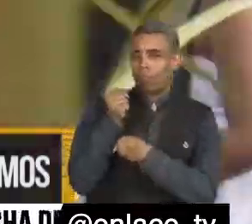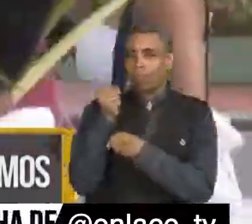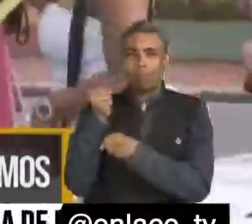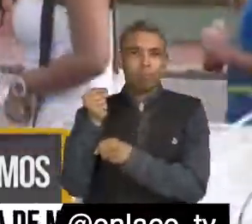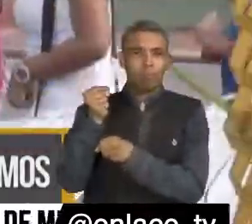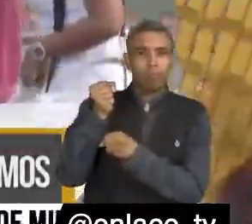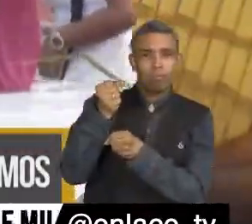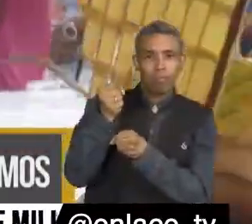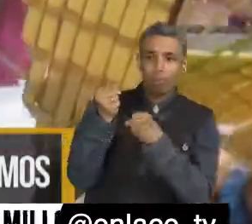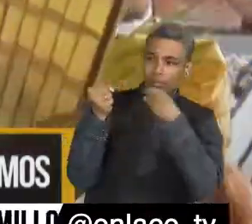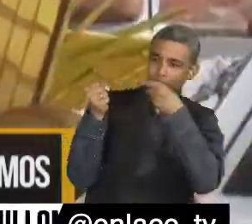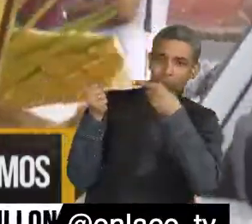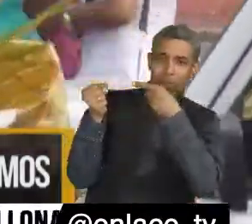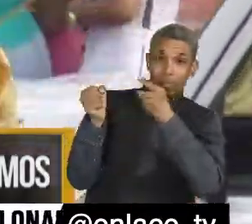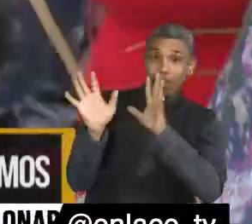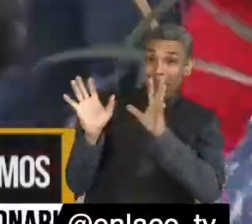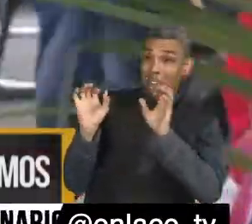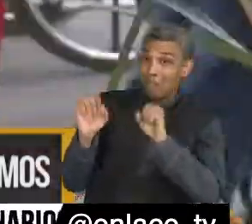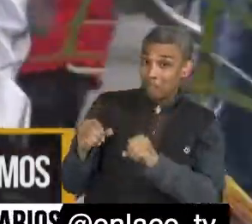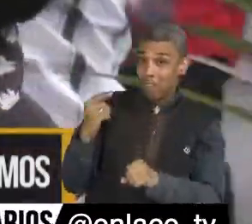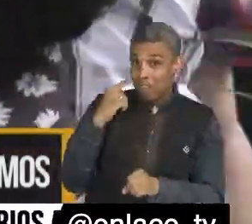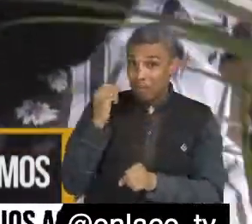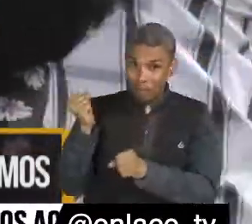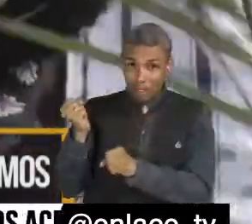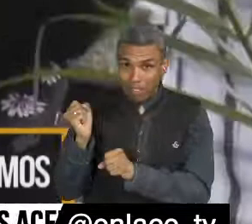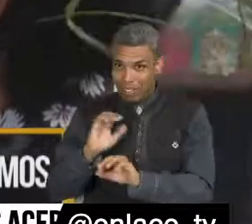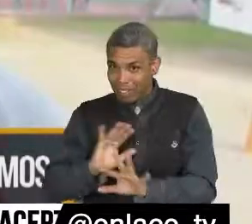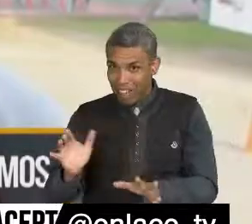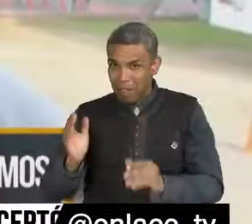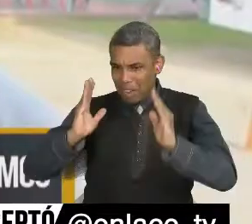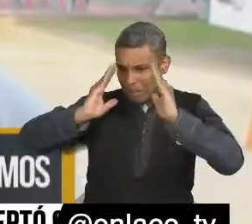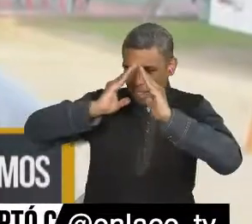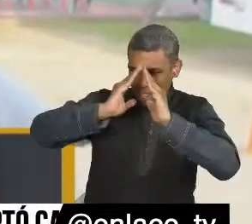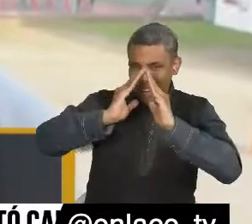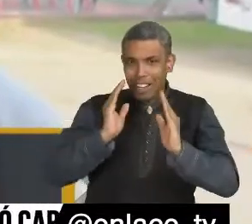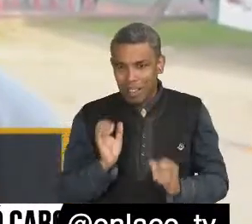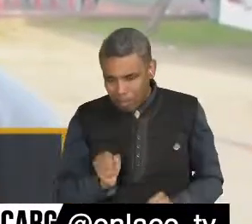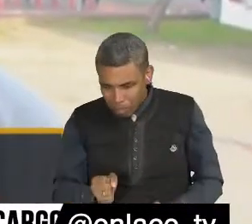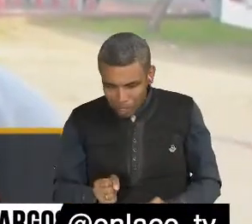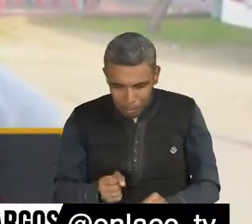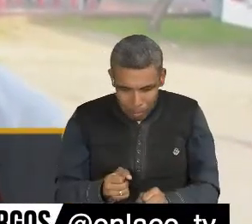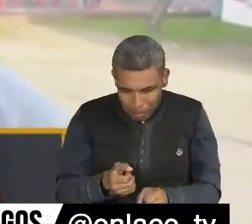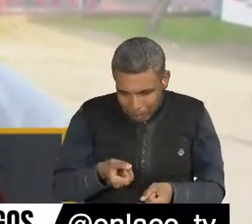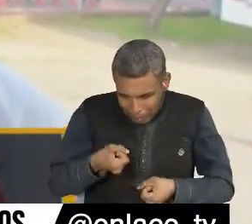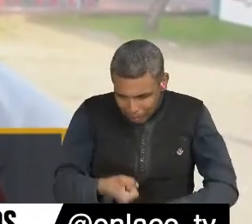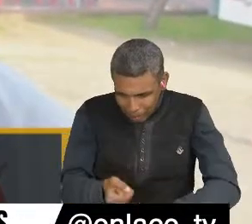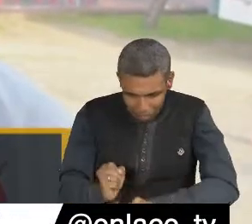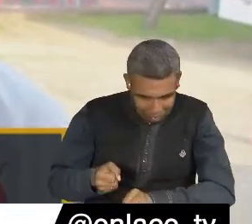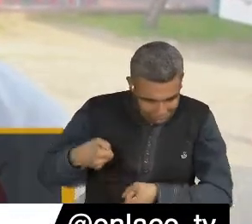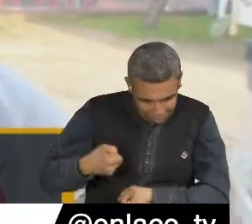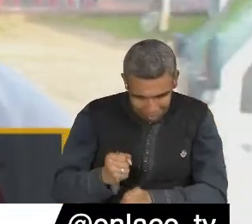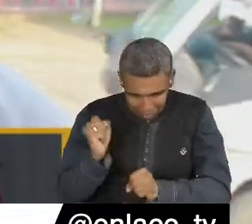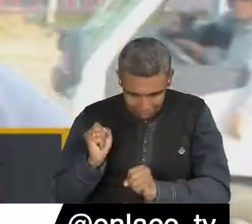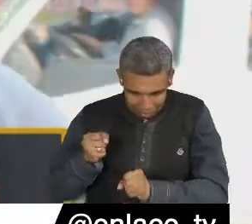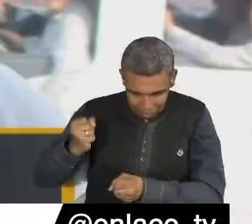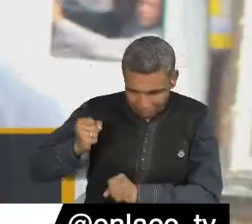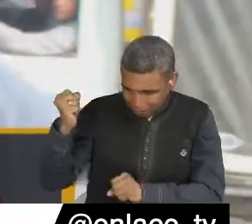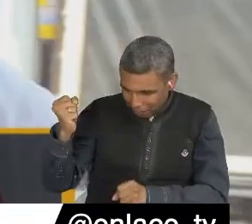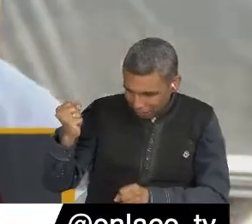Ambiente podrán sembrarlas en sus viviendas para adornar su entorno. Algunas plantas ornamentales como son los crotos,